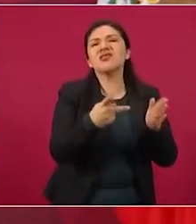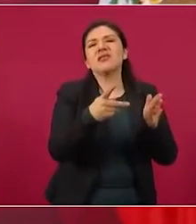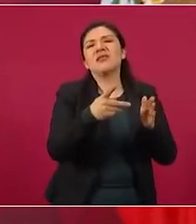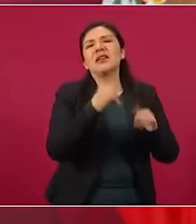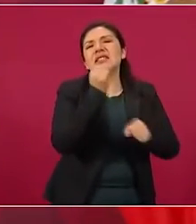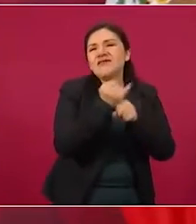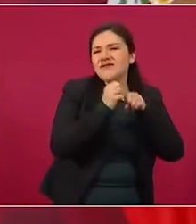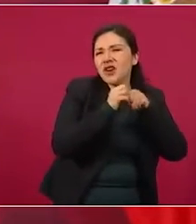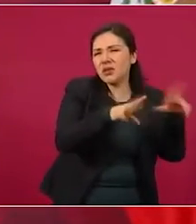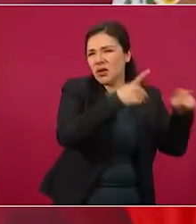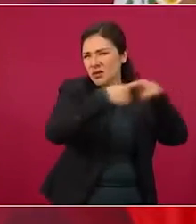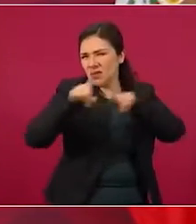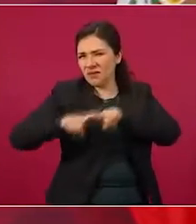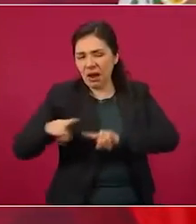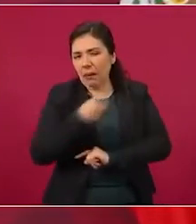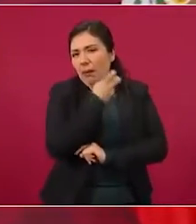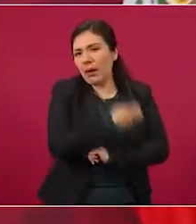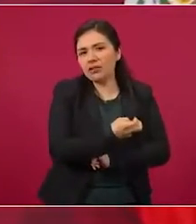Es que